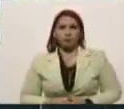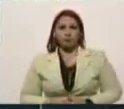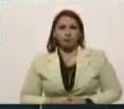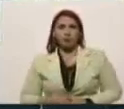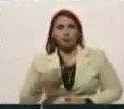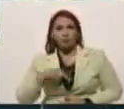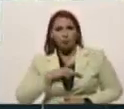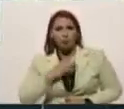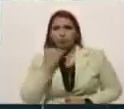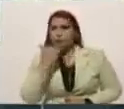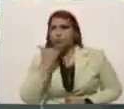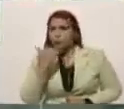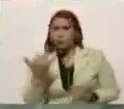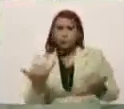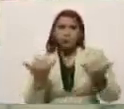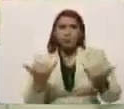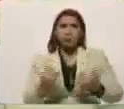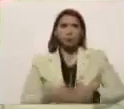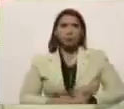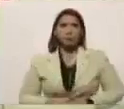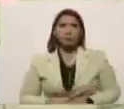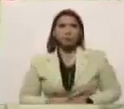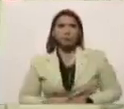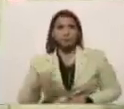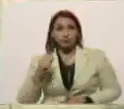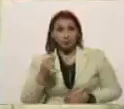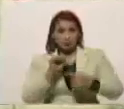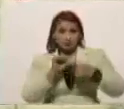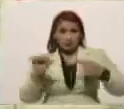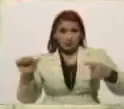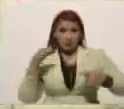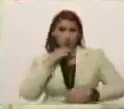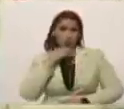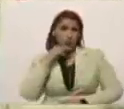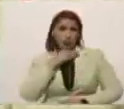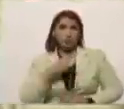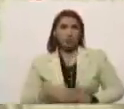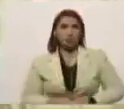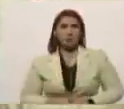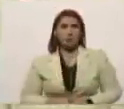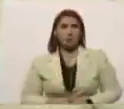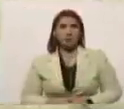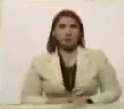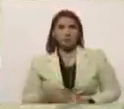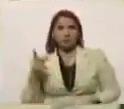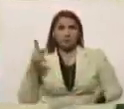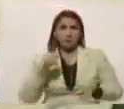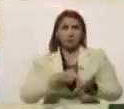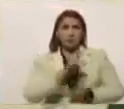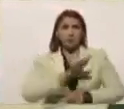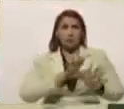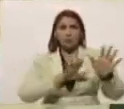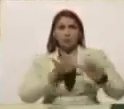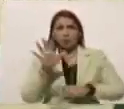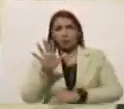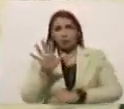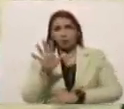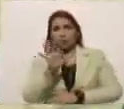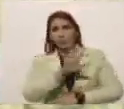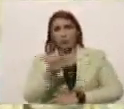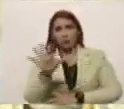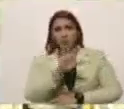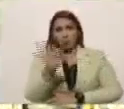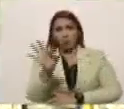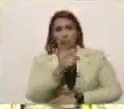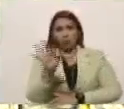Estamos próximos ahora, esta primera semana de octubre, a llegar al 55% de vacunados